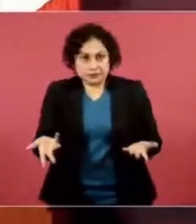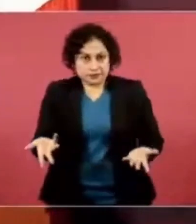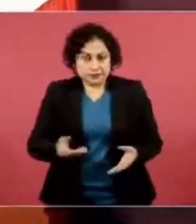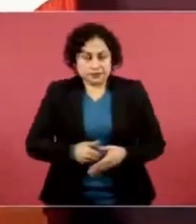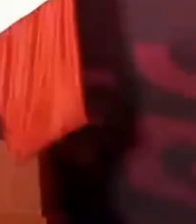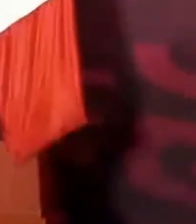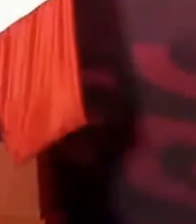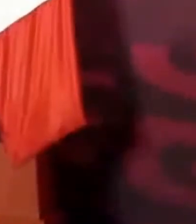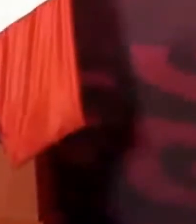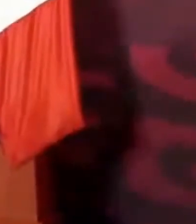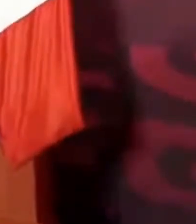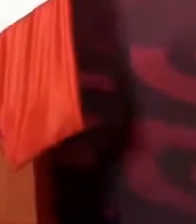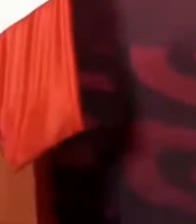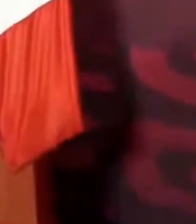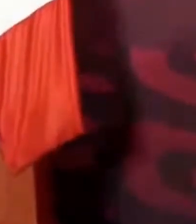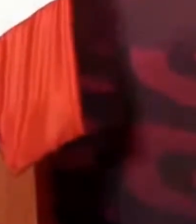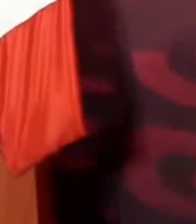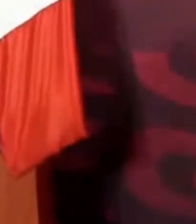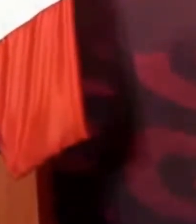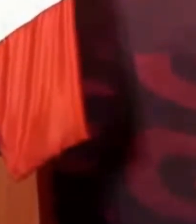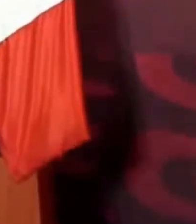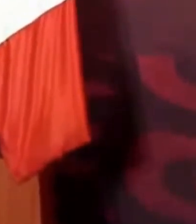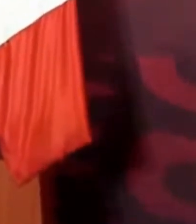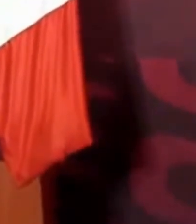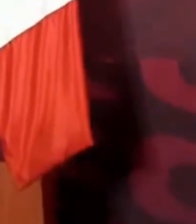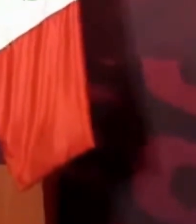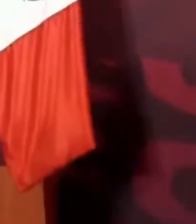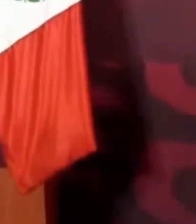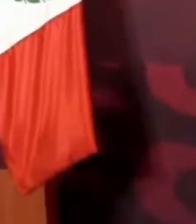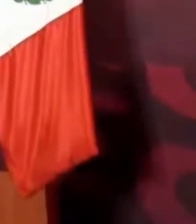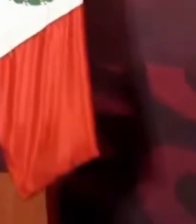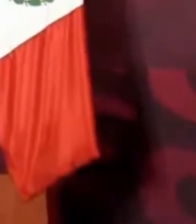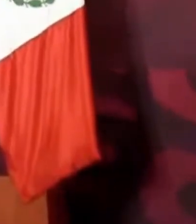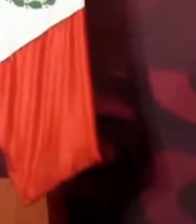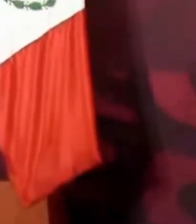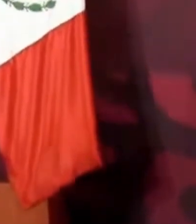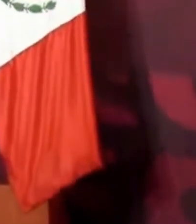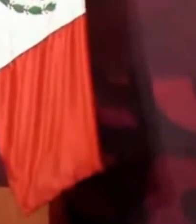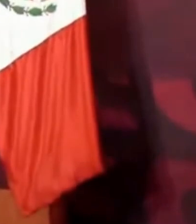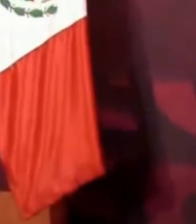De repente entra de secretaria de Economía